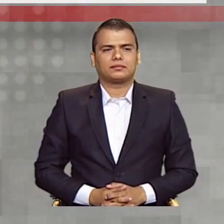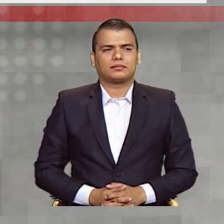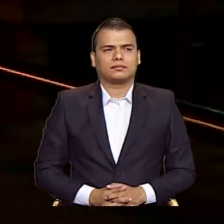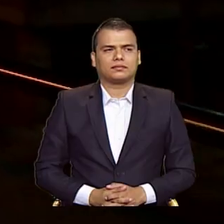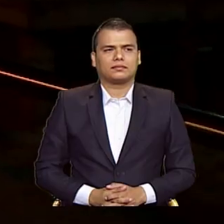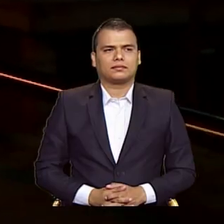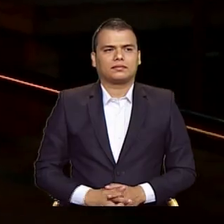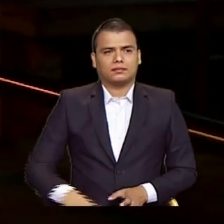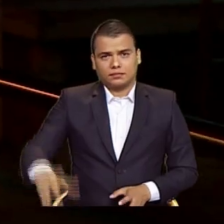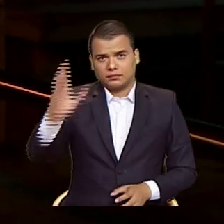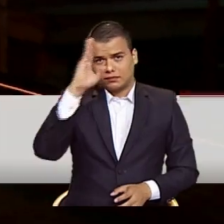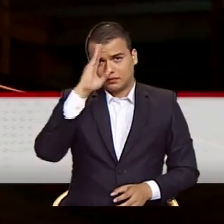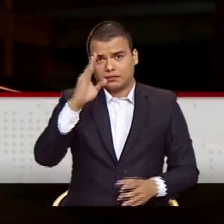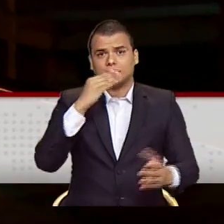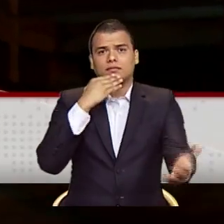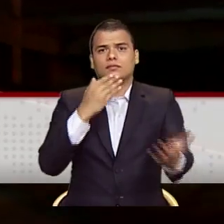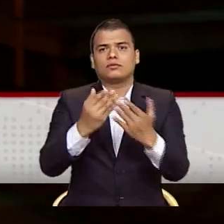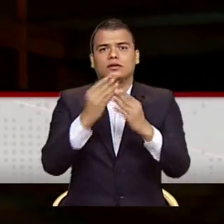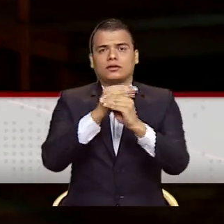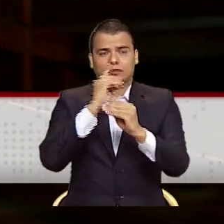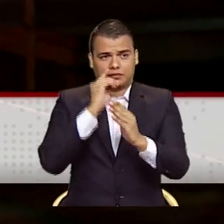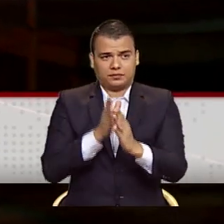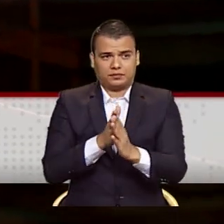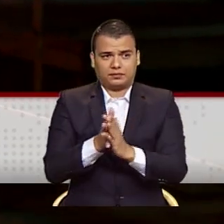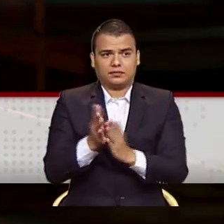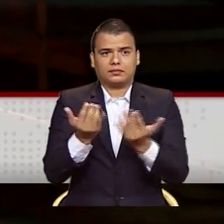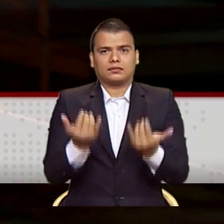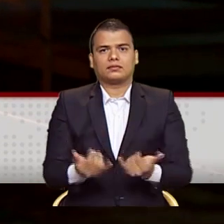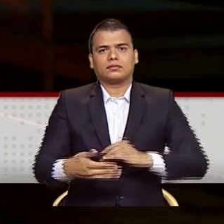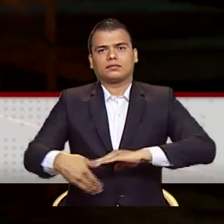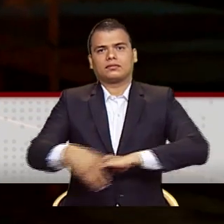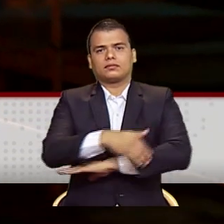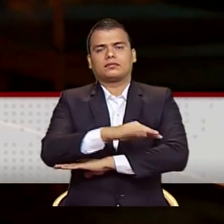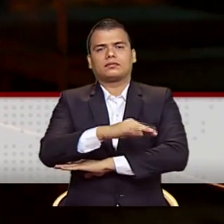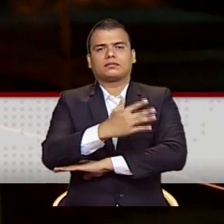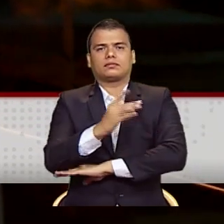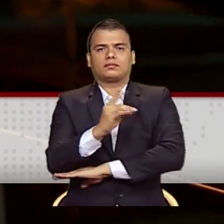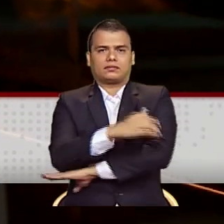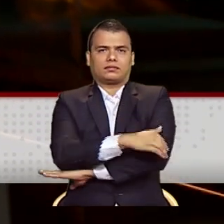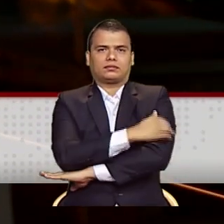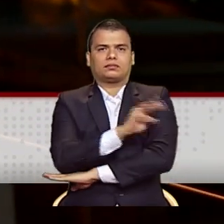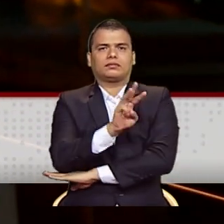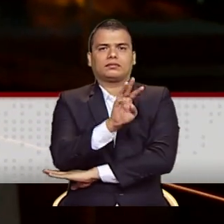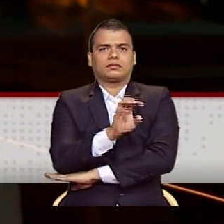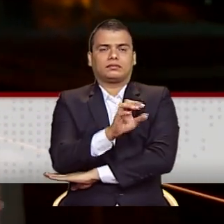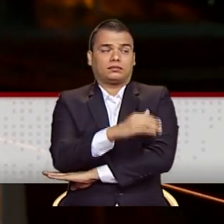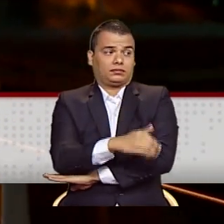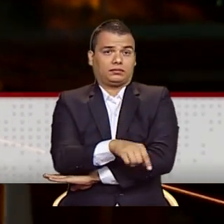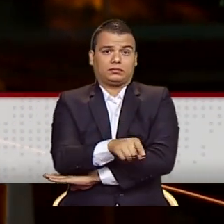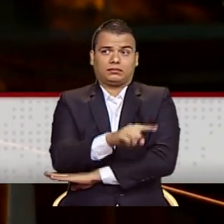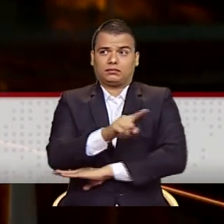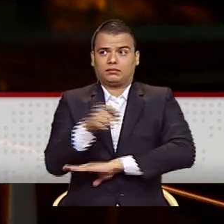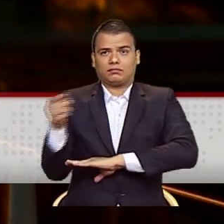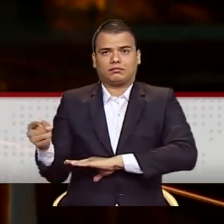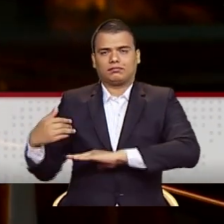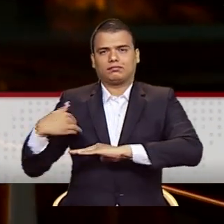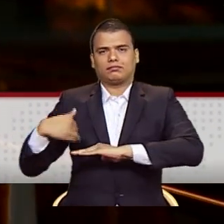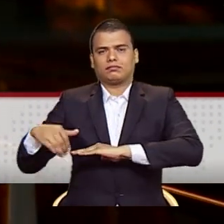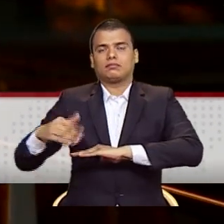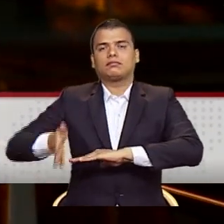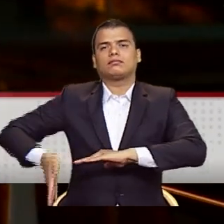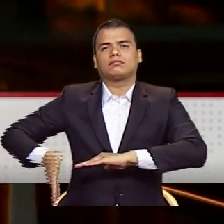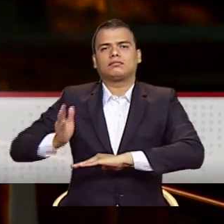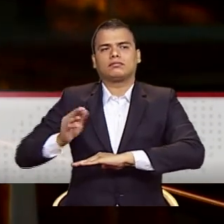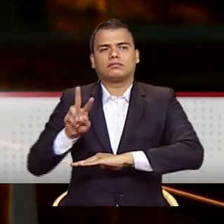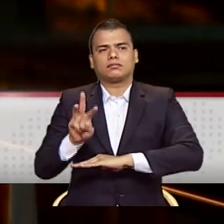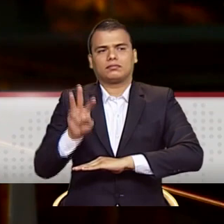Hola, muy buenas noches, los saludo desde la calle Quinta D con carrera 38 y 39. En este edificio a mis espaldas,